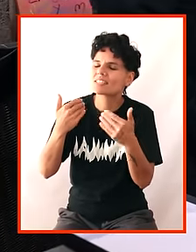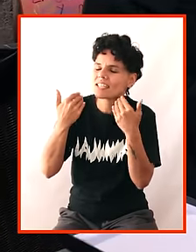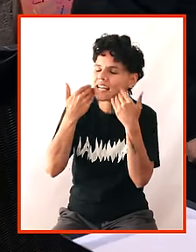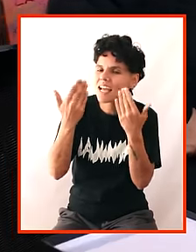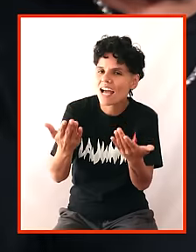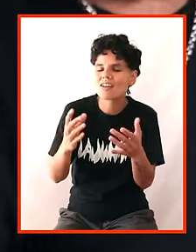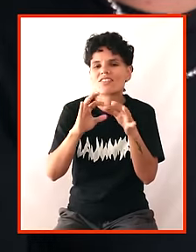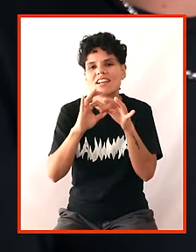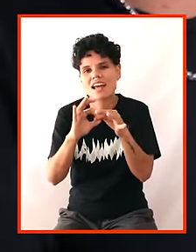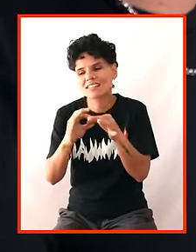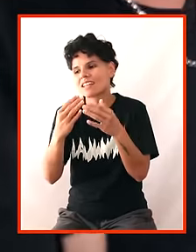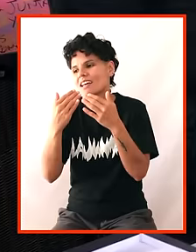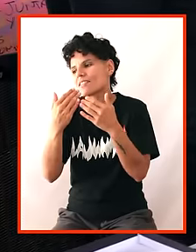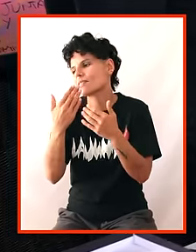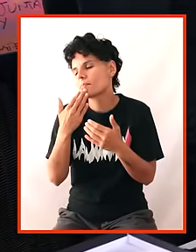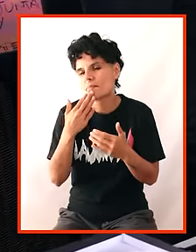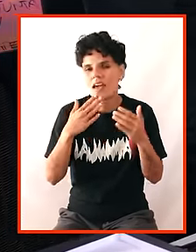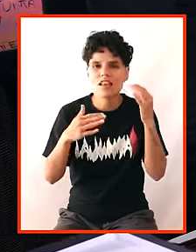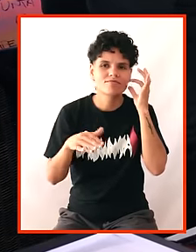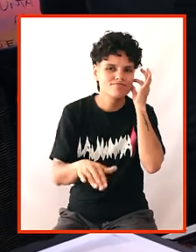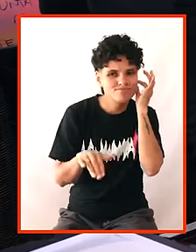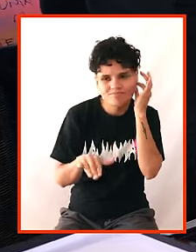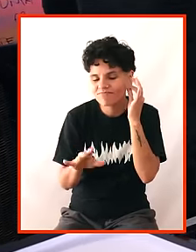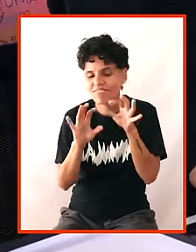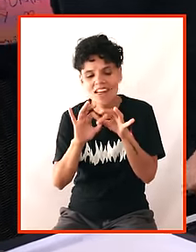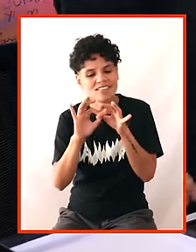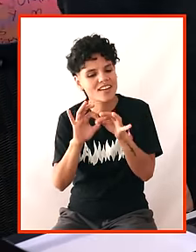Gracias por los regalos, están maravillosos. Gracias a DJ.